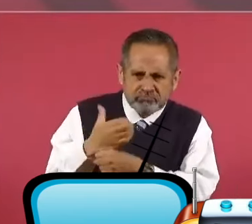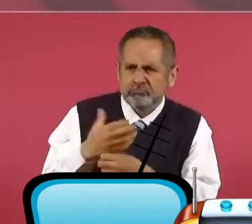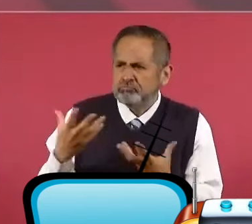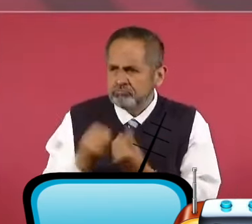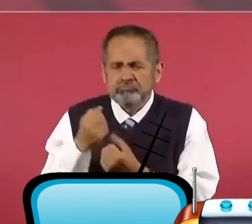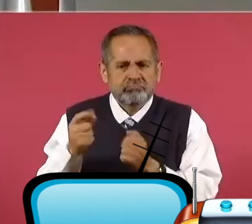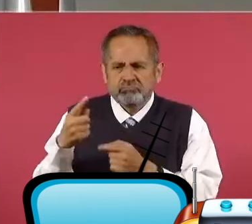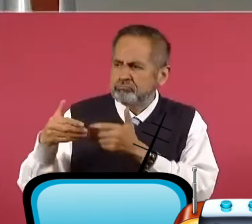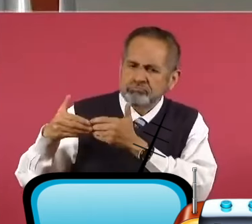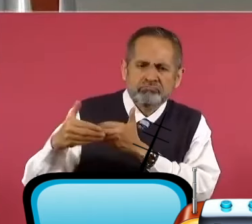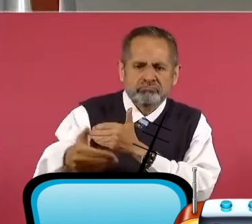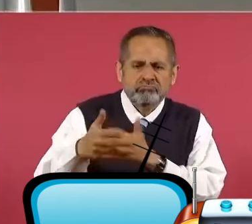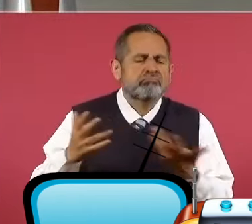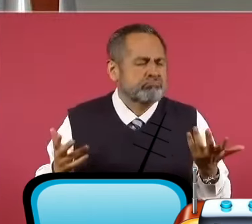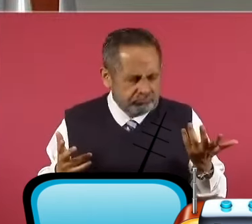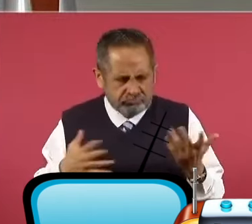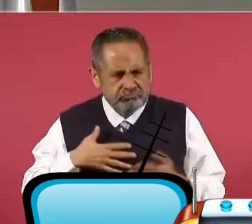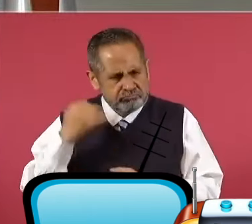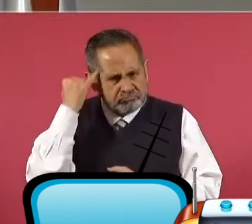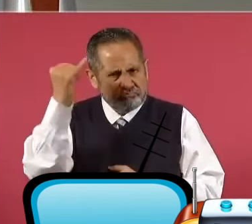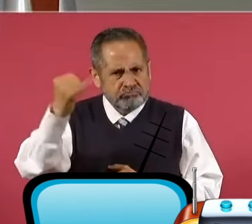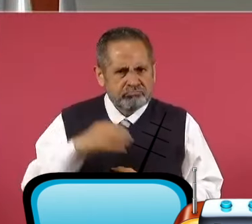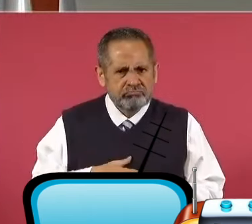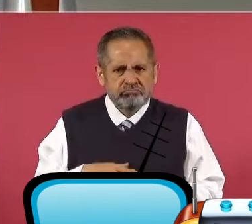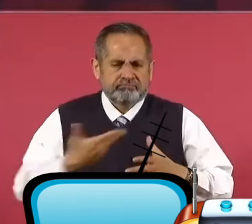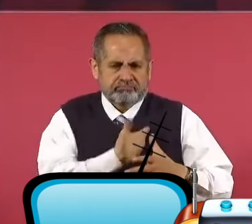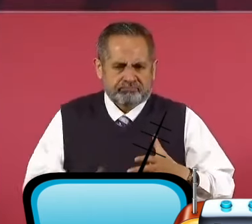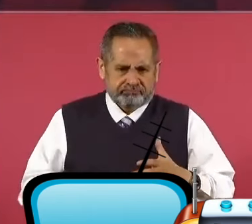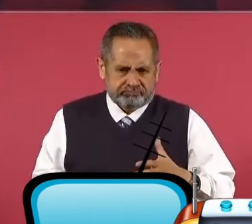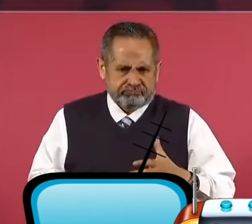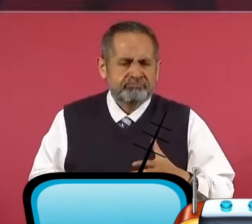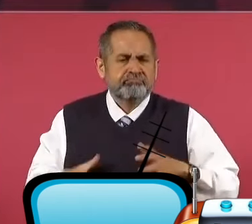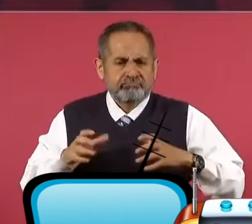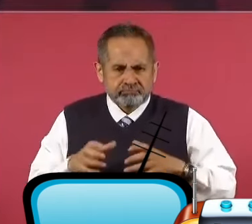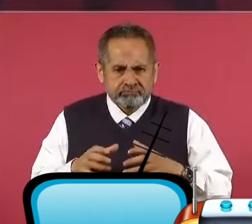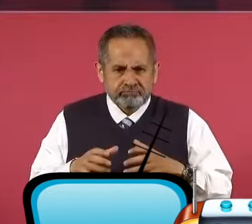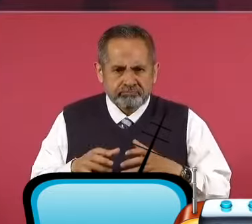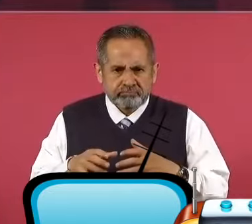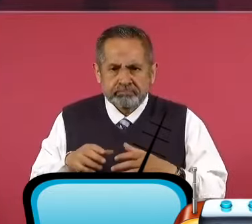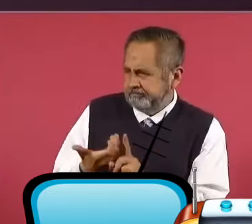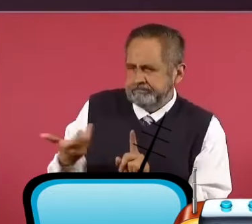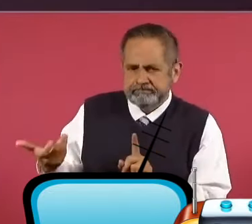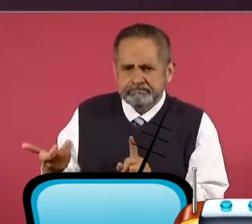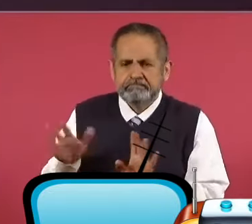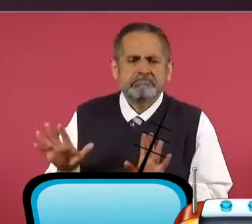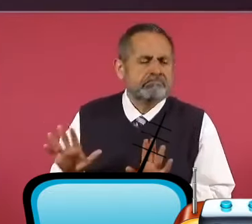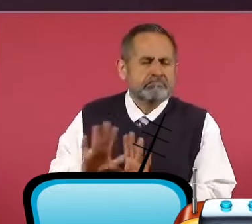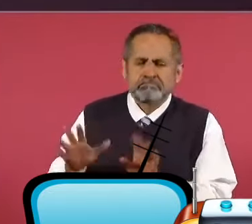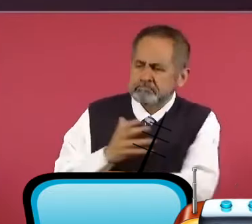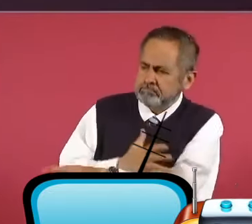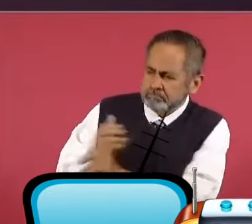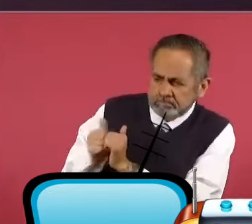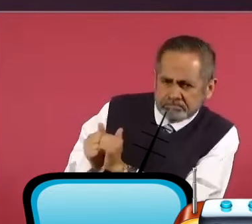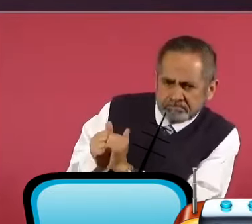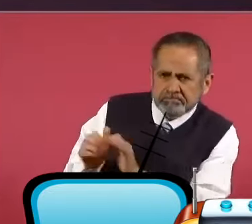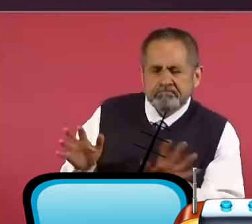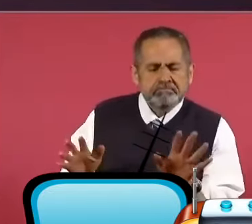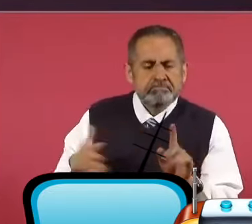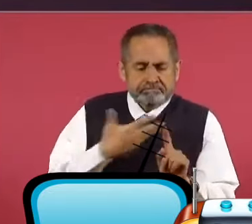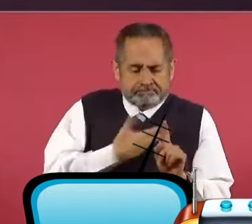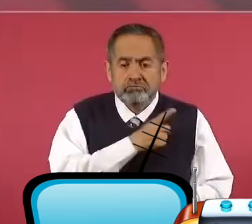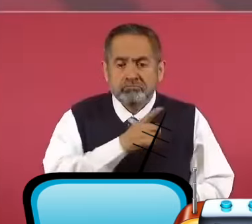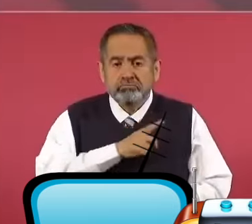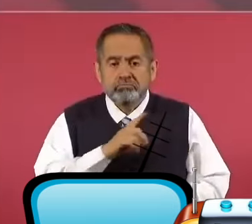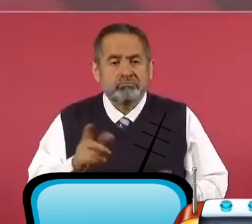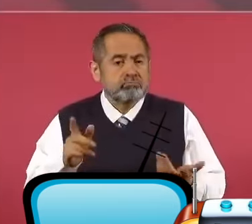Dijo que su papel este sexenio ha sido el de recuperar la memoria histórica de México, traer piezas arqueológicas y reconstruir la historia